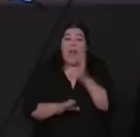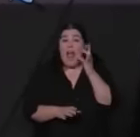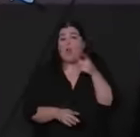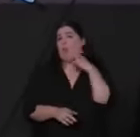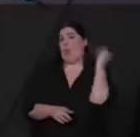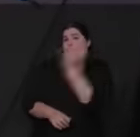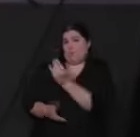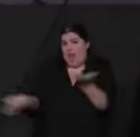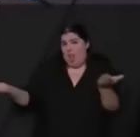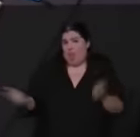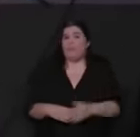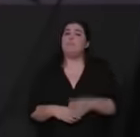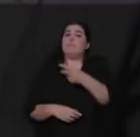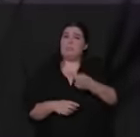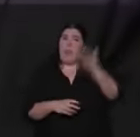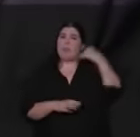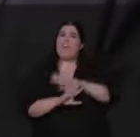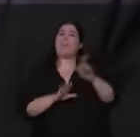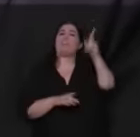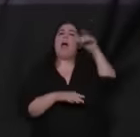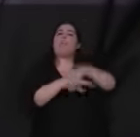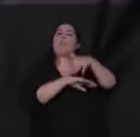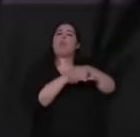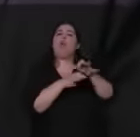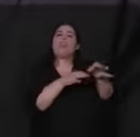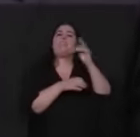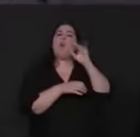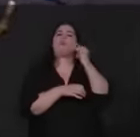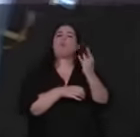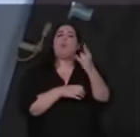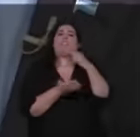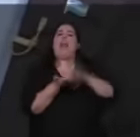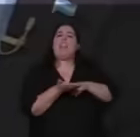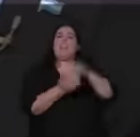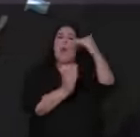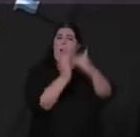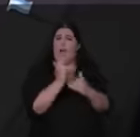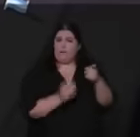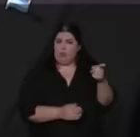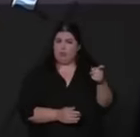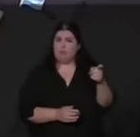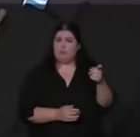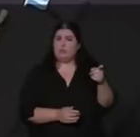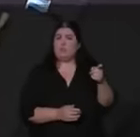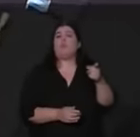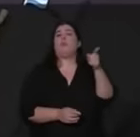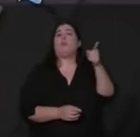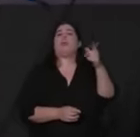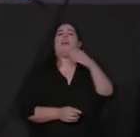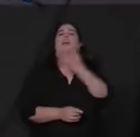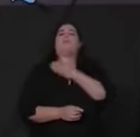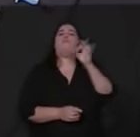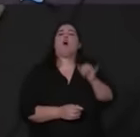la semana pasada le bajamos la tarifa para Iguazú porque cobraba el triple de lo que cobraba la FOS de Iguazú.